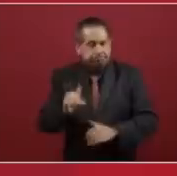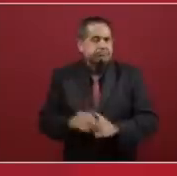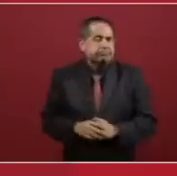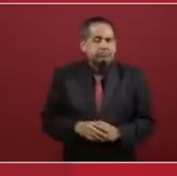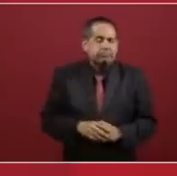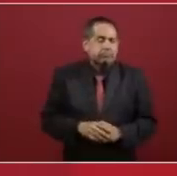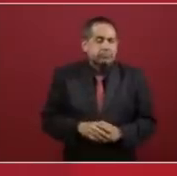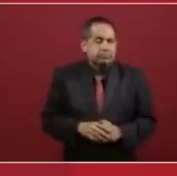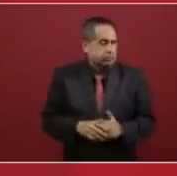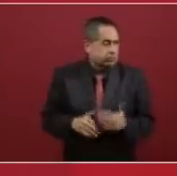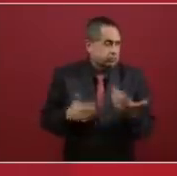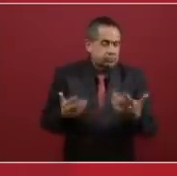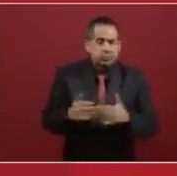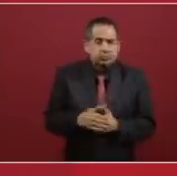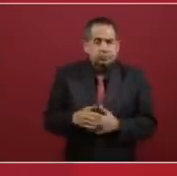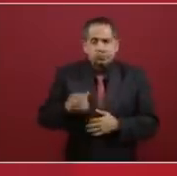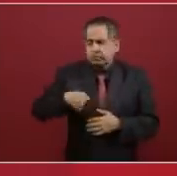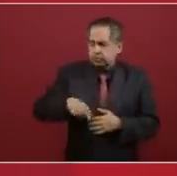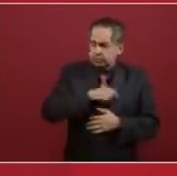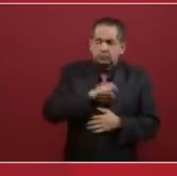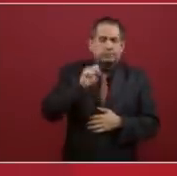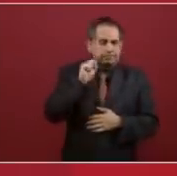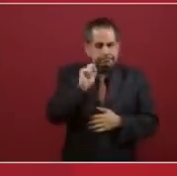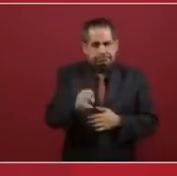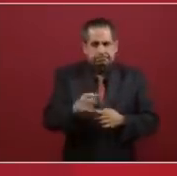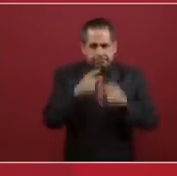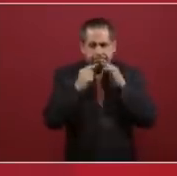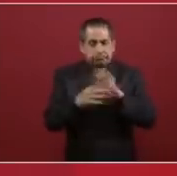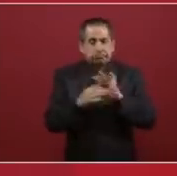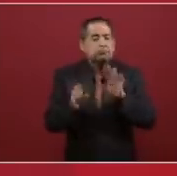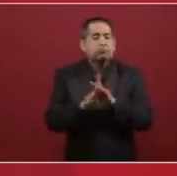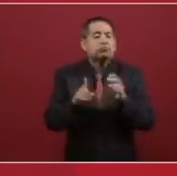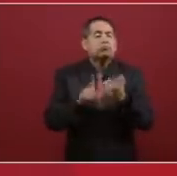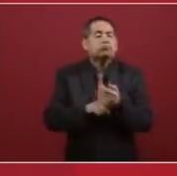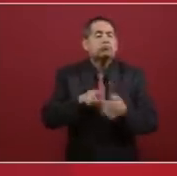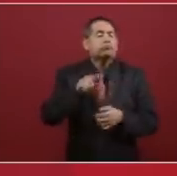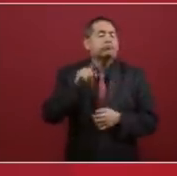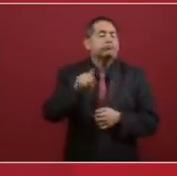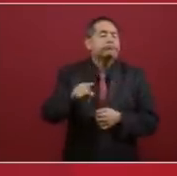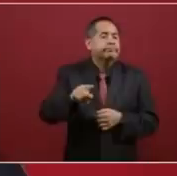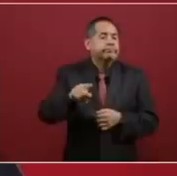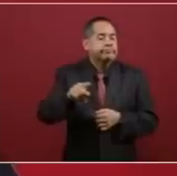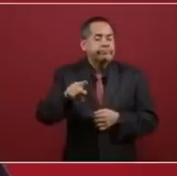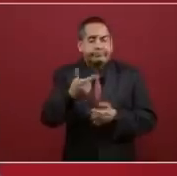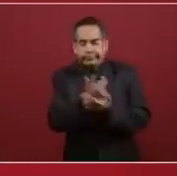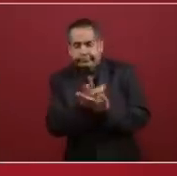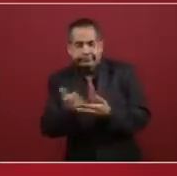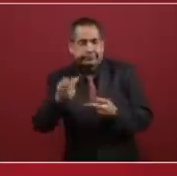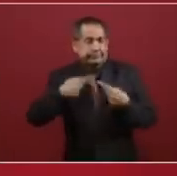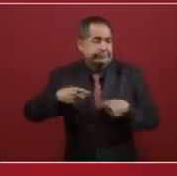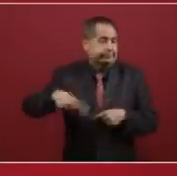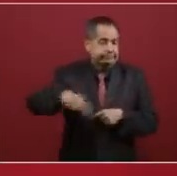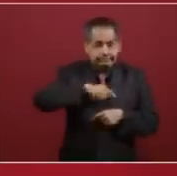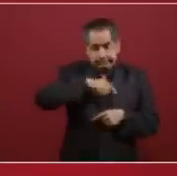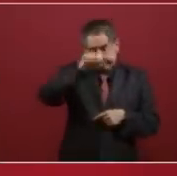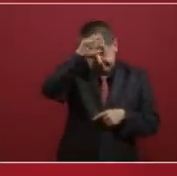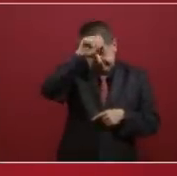entonces, sí estamos actuando. En cuanto al salario de los mineros, también,